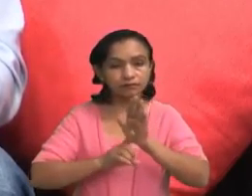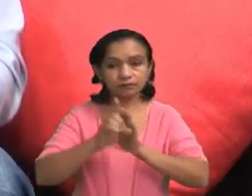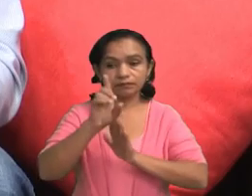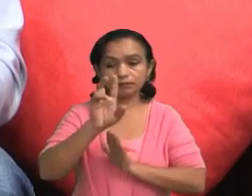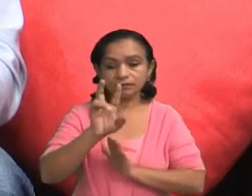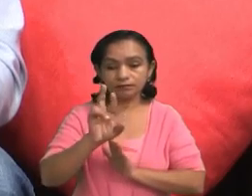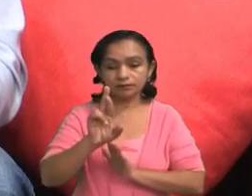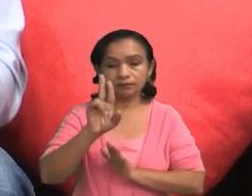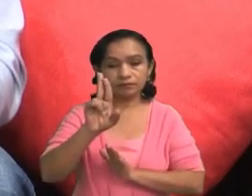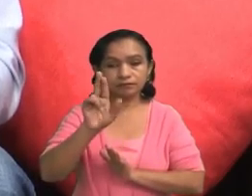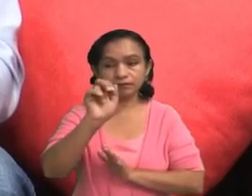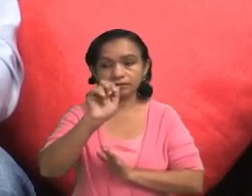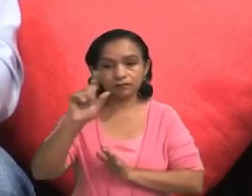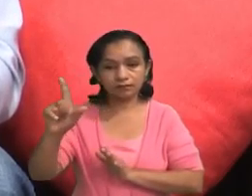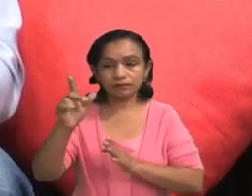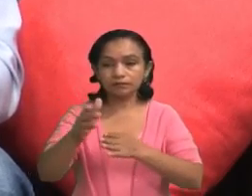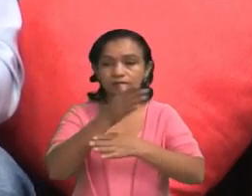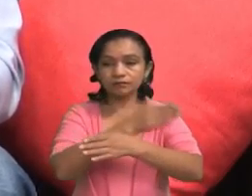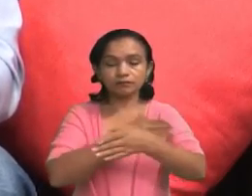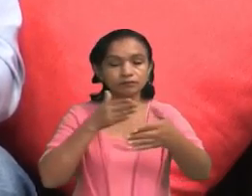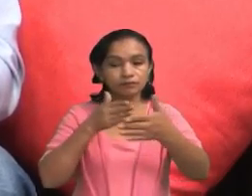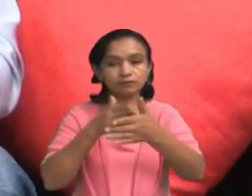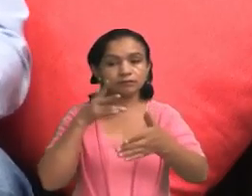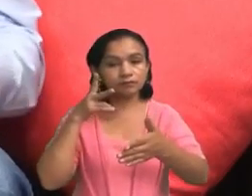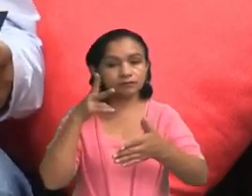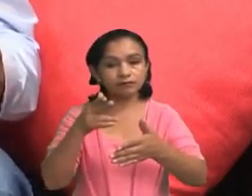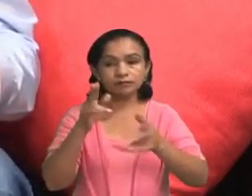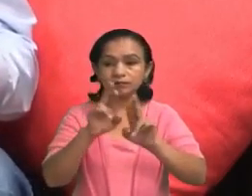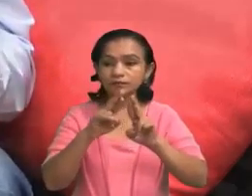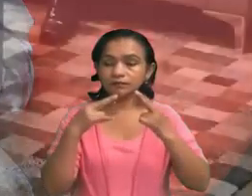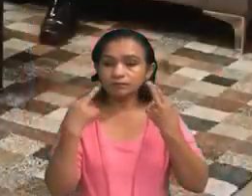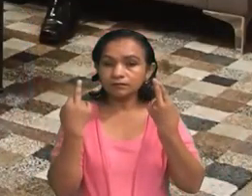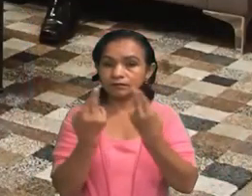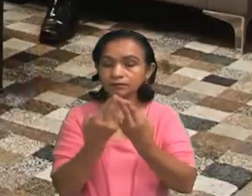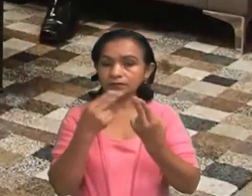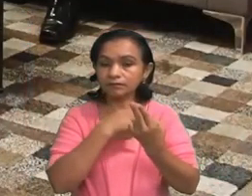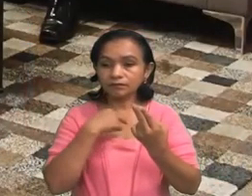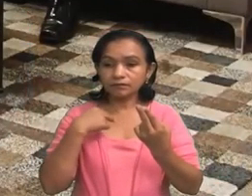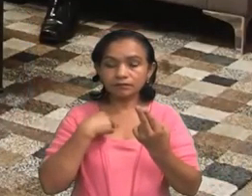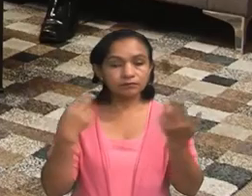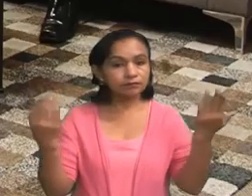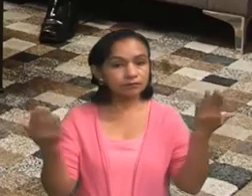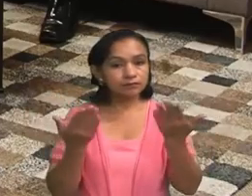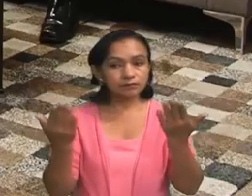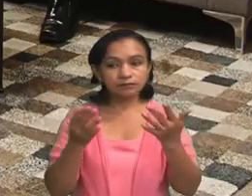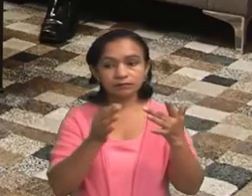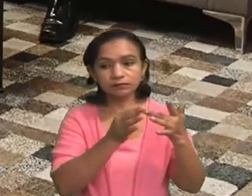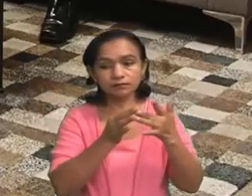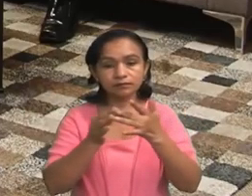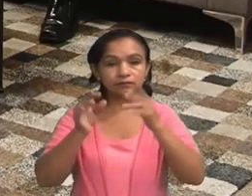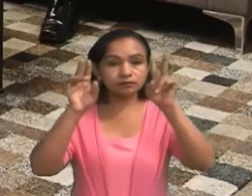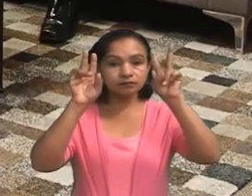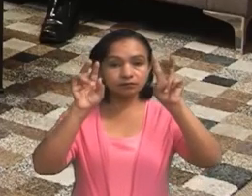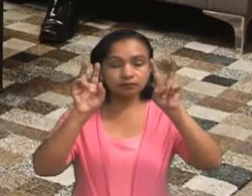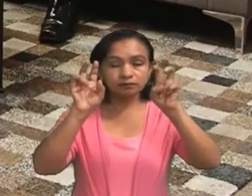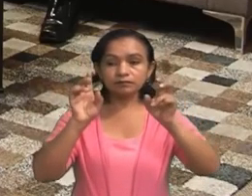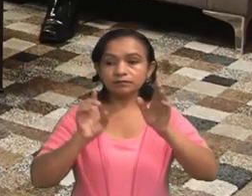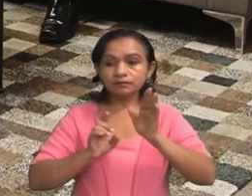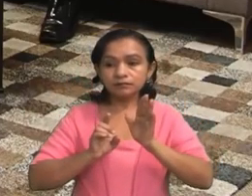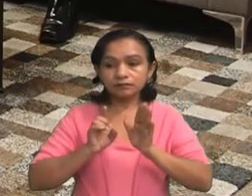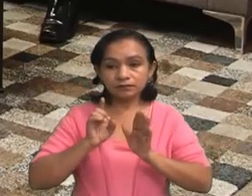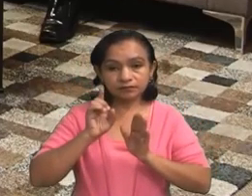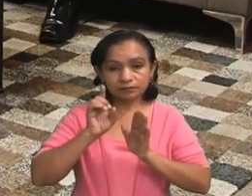Rural. Compañero, pues antes de irnos a la pausa, ese encuentro, ¿no?, que se va a dar, cómo se va a especial los temas que se van a desarrollar,